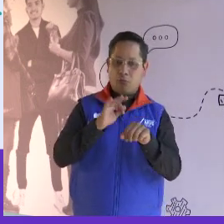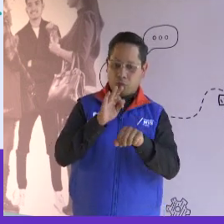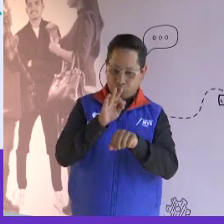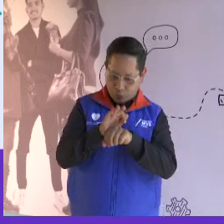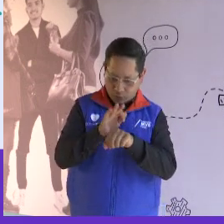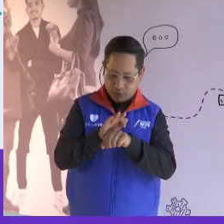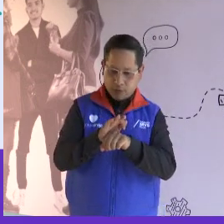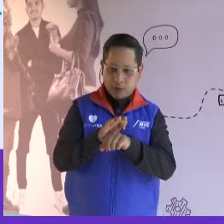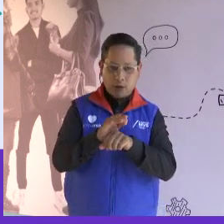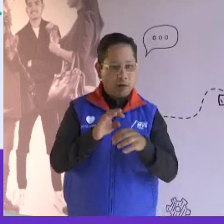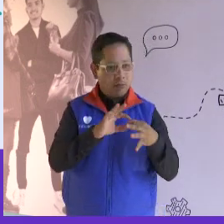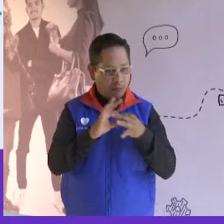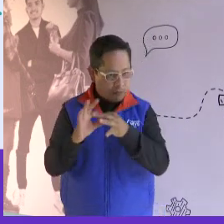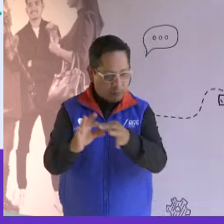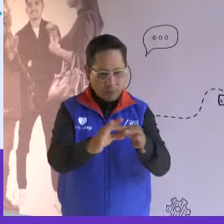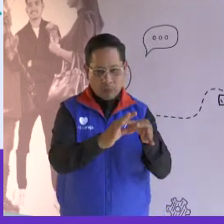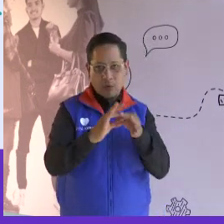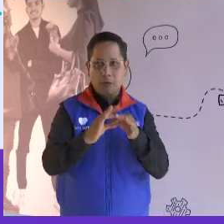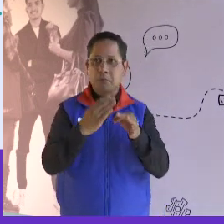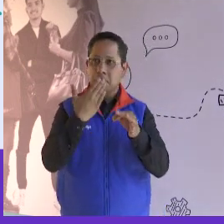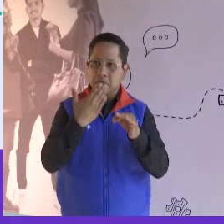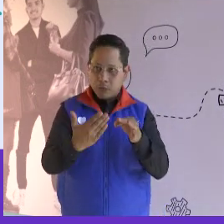manera correcta? Ok.